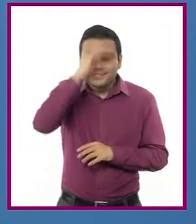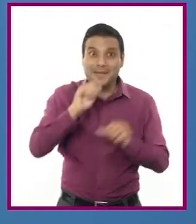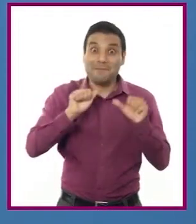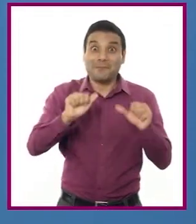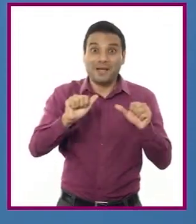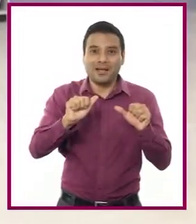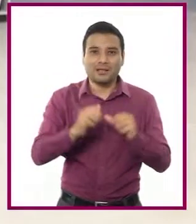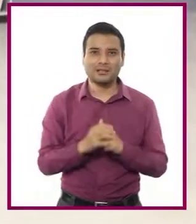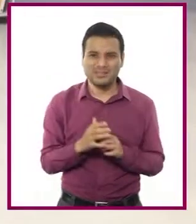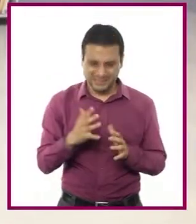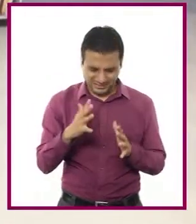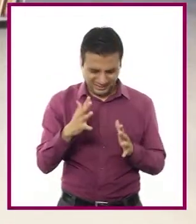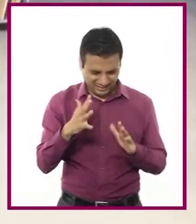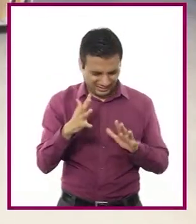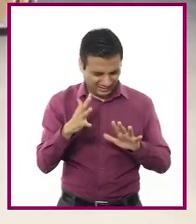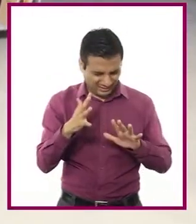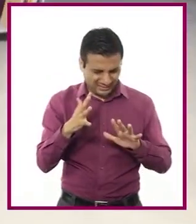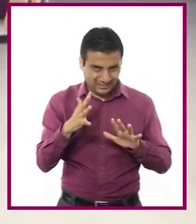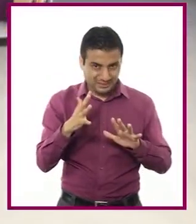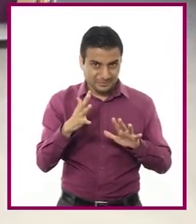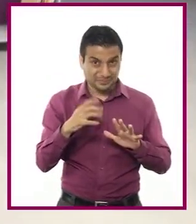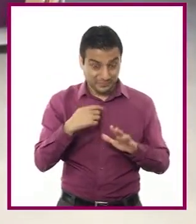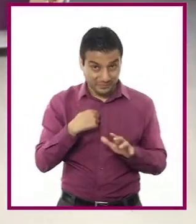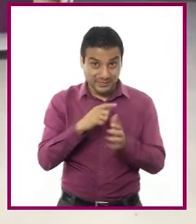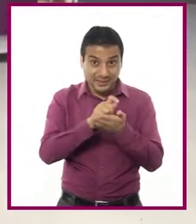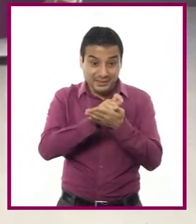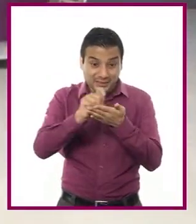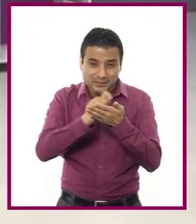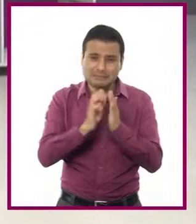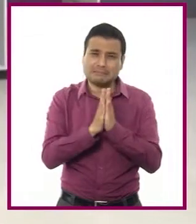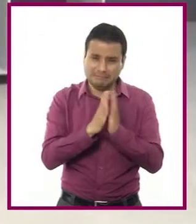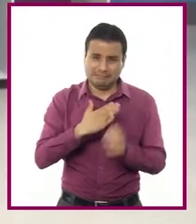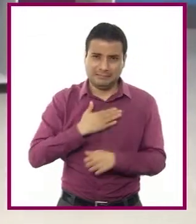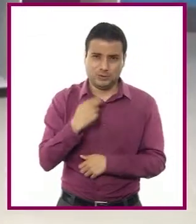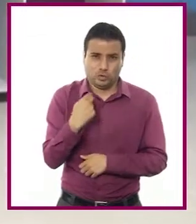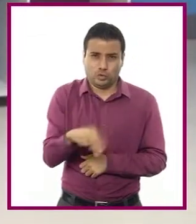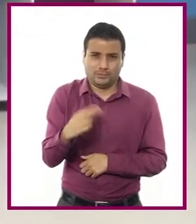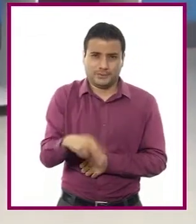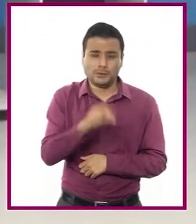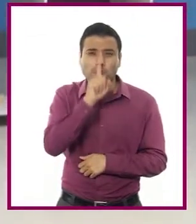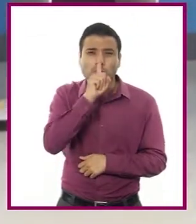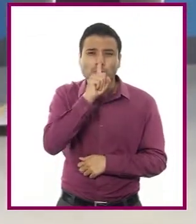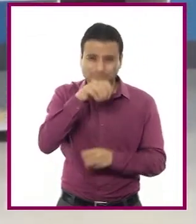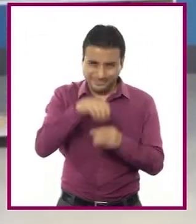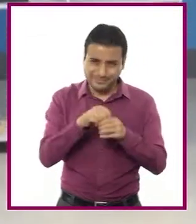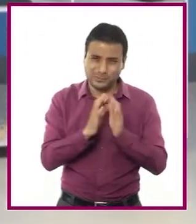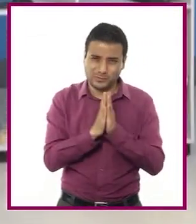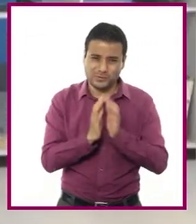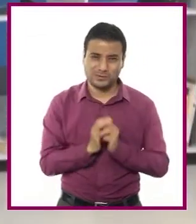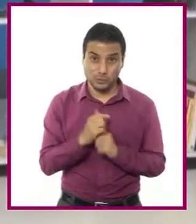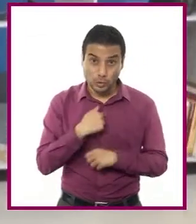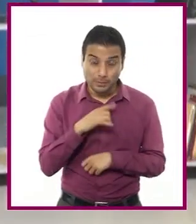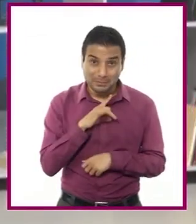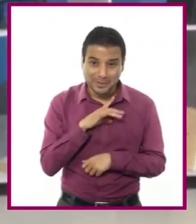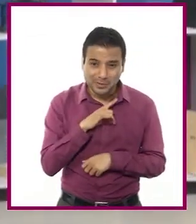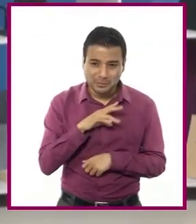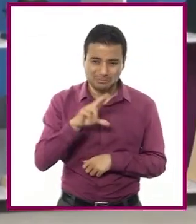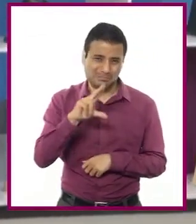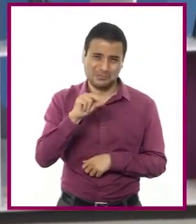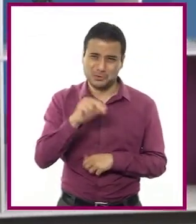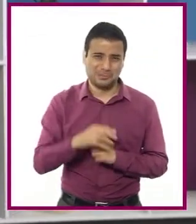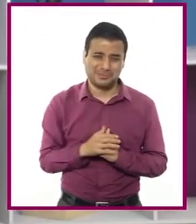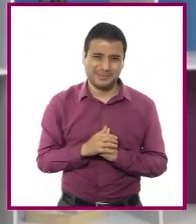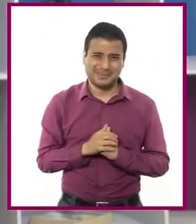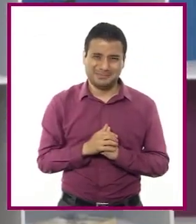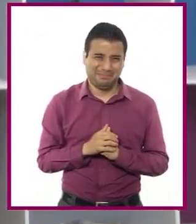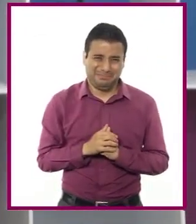dificultad. Cuando escriba, no mencione mi nombre, por favor. No tengo miedo de nada, pero